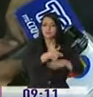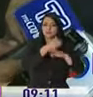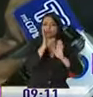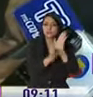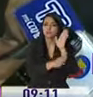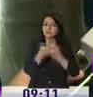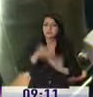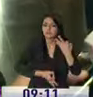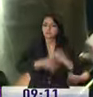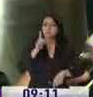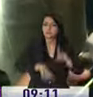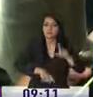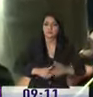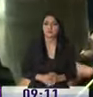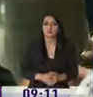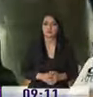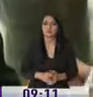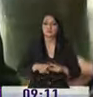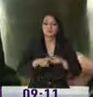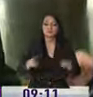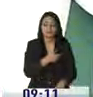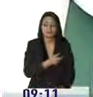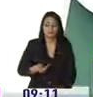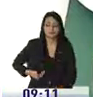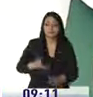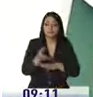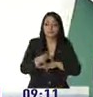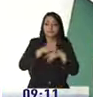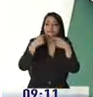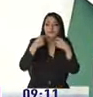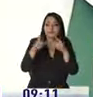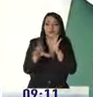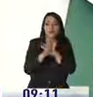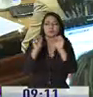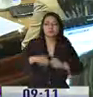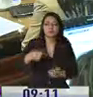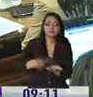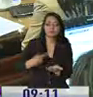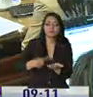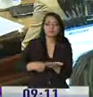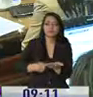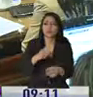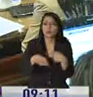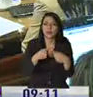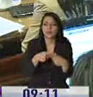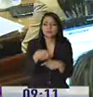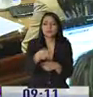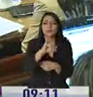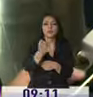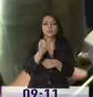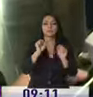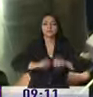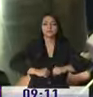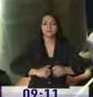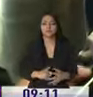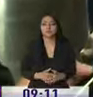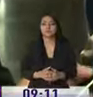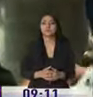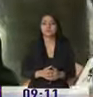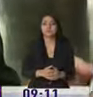Constitucional. Pero ya el presidente de la Asamblea anuncia que la ley podría ser analizada en segundo debate este mismo día jueves. Pues lo